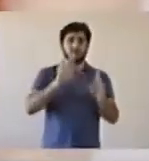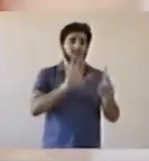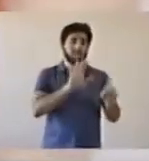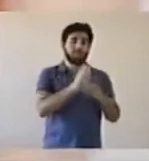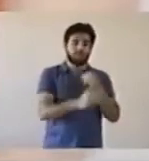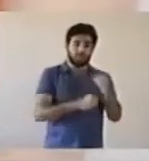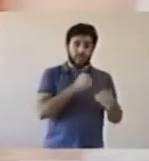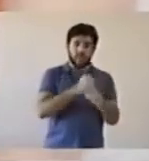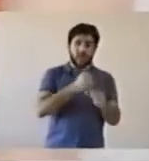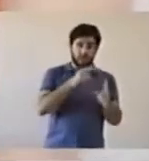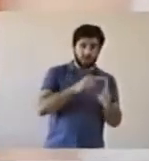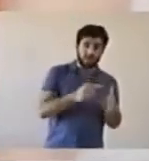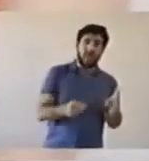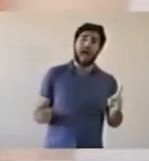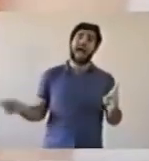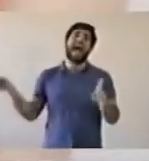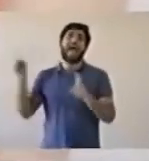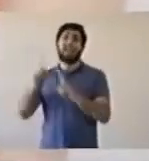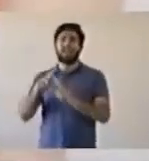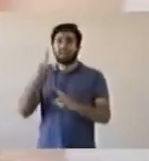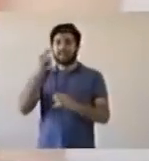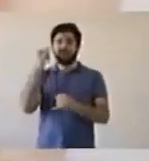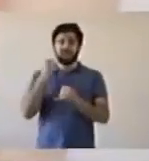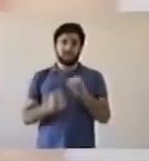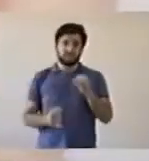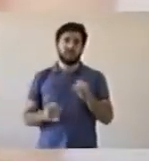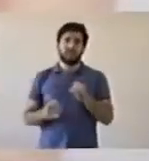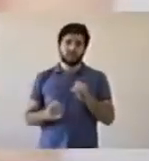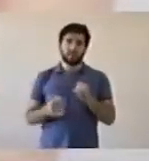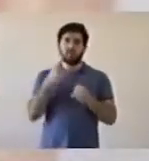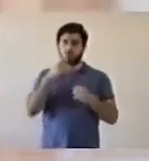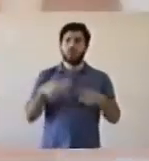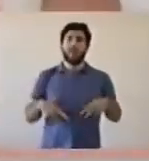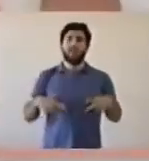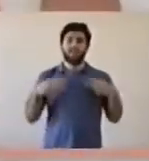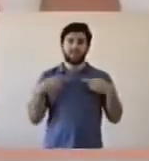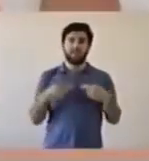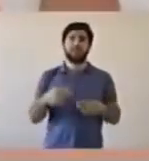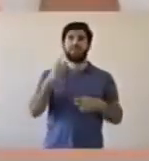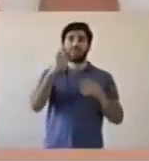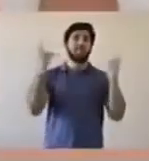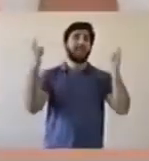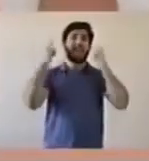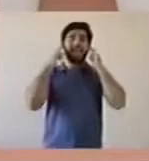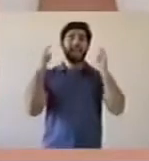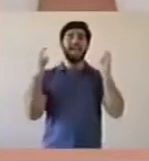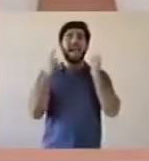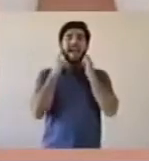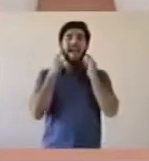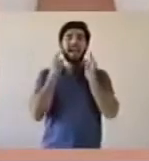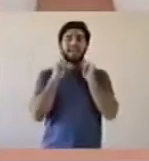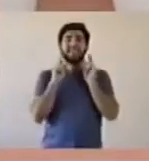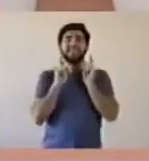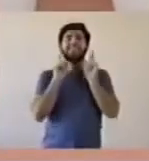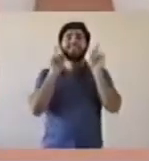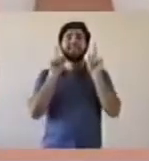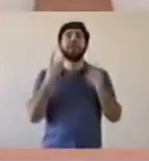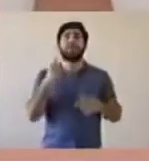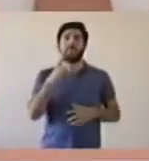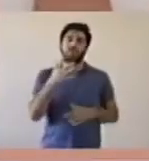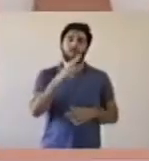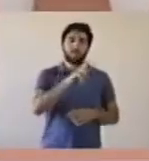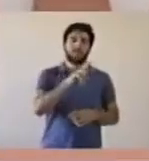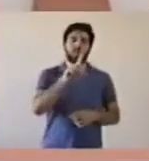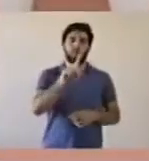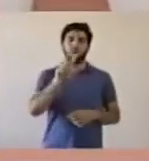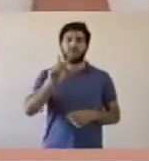edad, en el periodo de dentición mixta, completándose alrededor de los 21 años. Las terceras molares o muelas de juicio aparecen entre